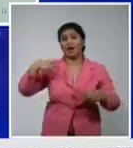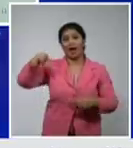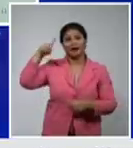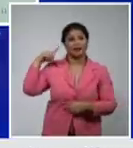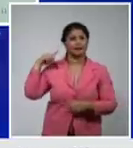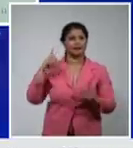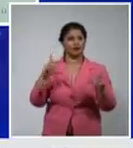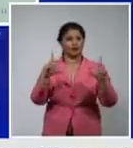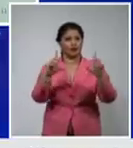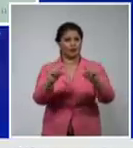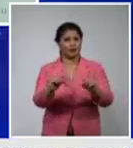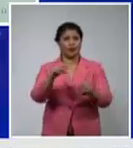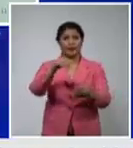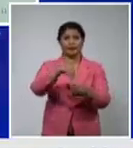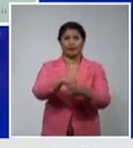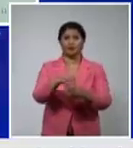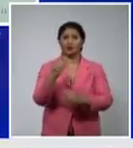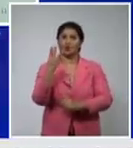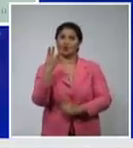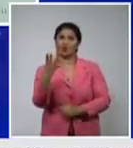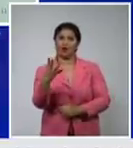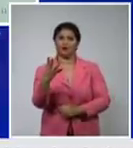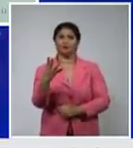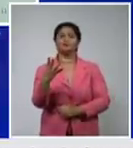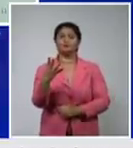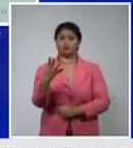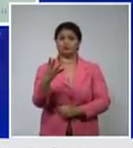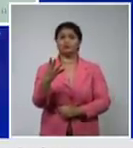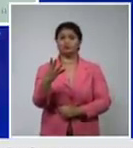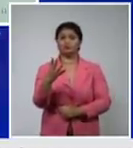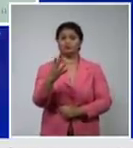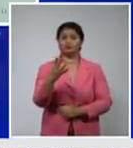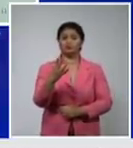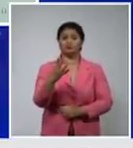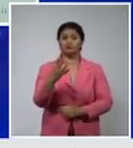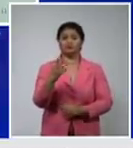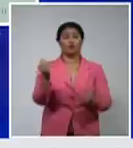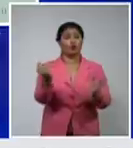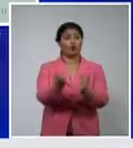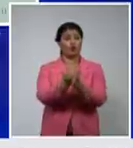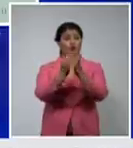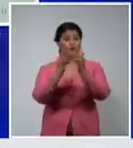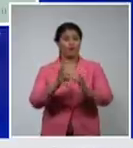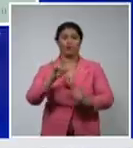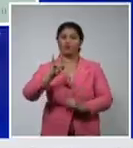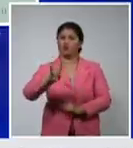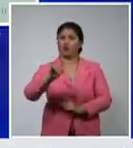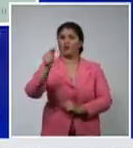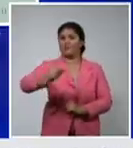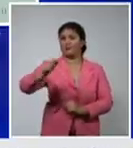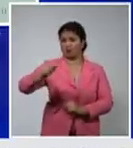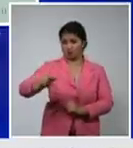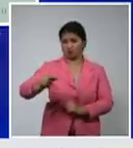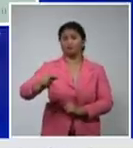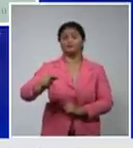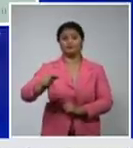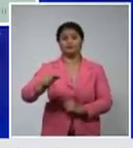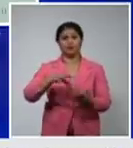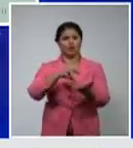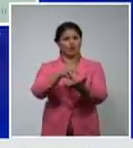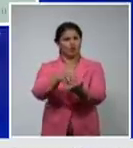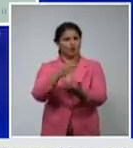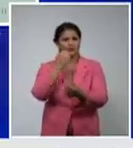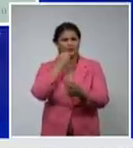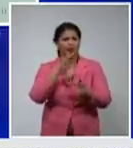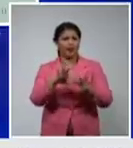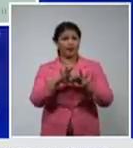los diagnosticados en la jornada anterior, al confirmar 9 casos confirmados. El mayor número en el municipio